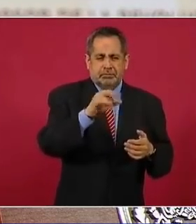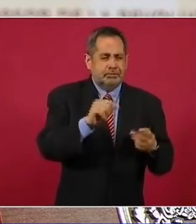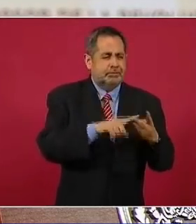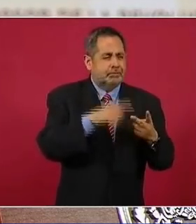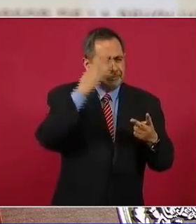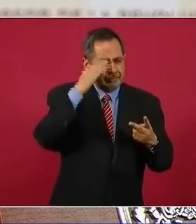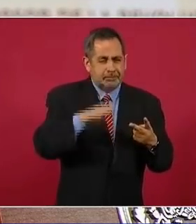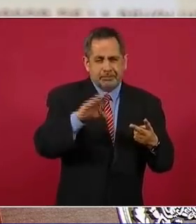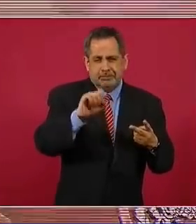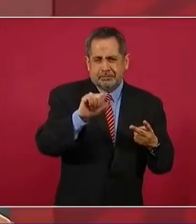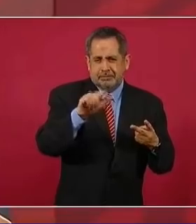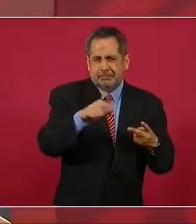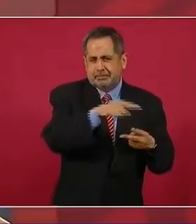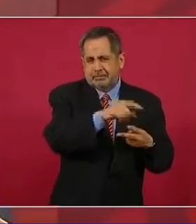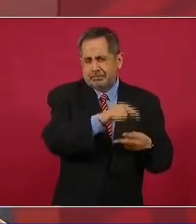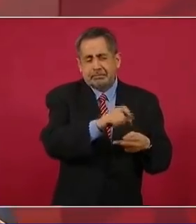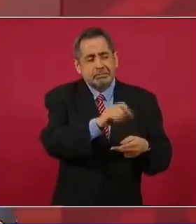Casal.